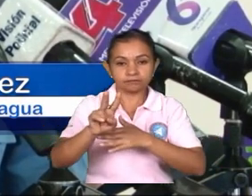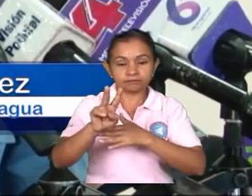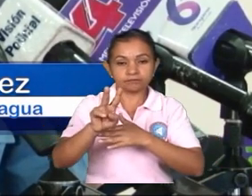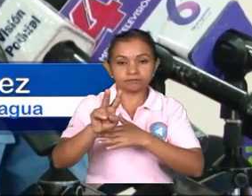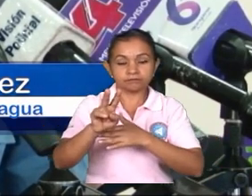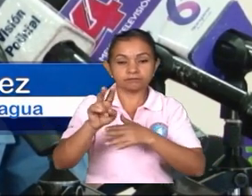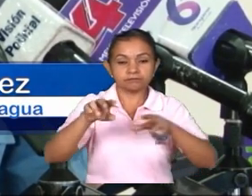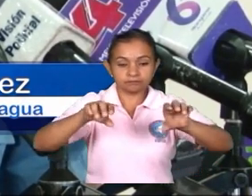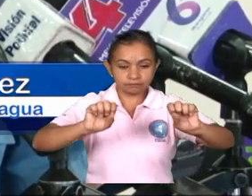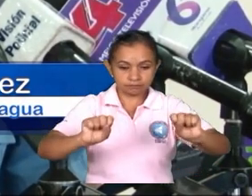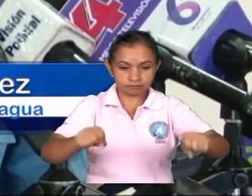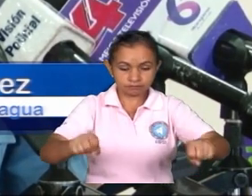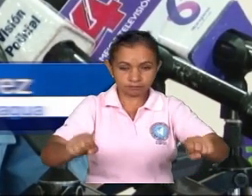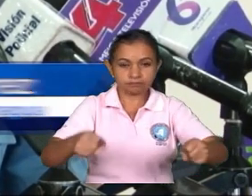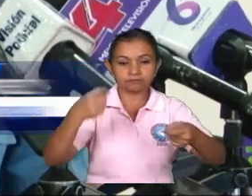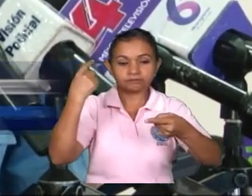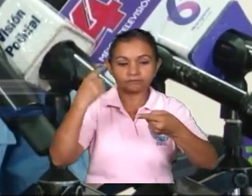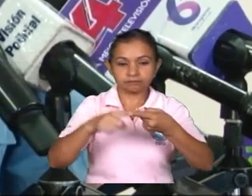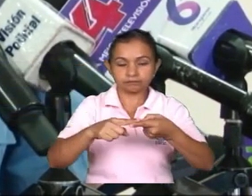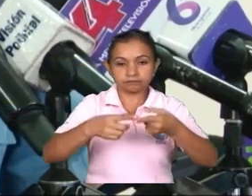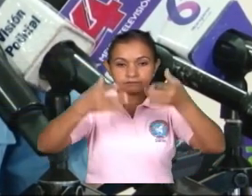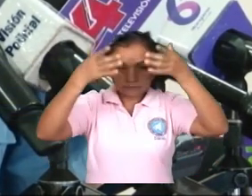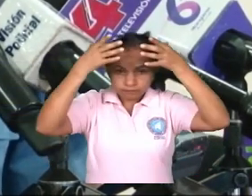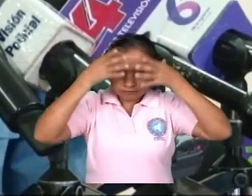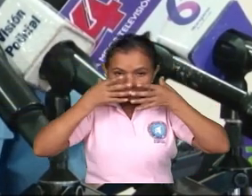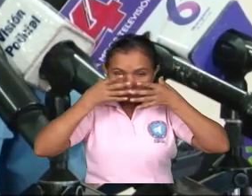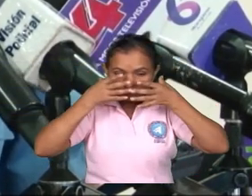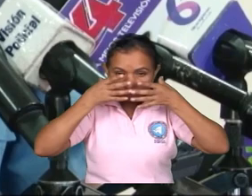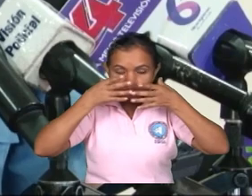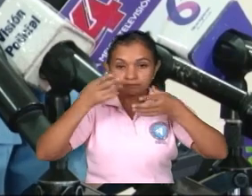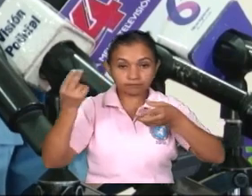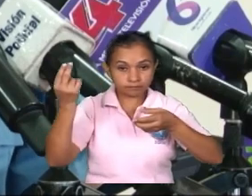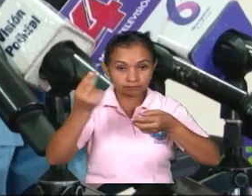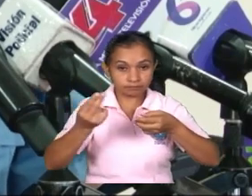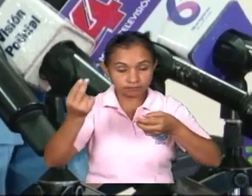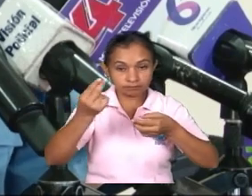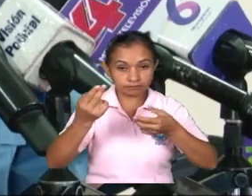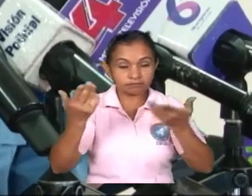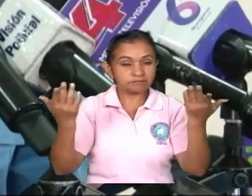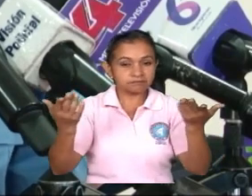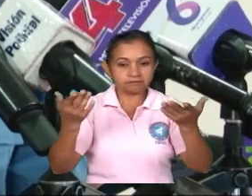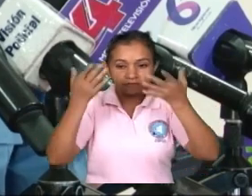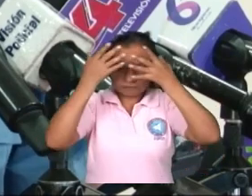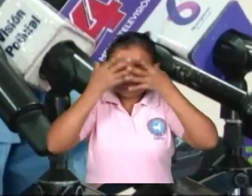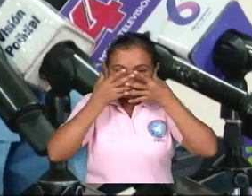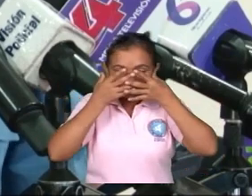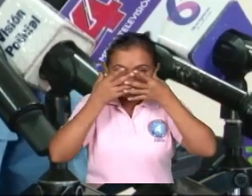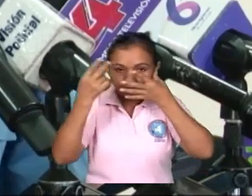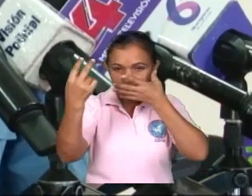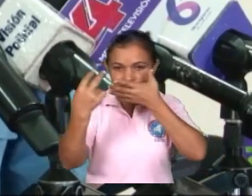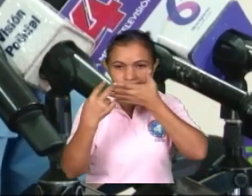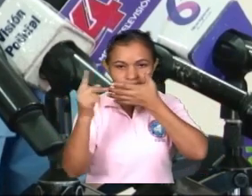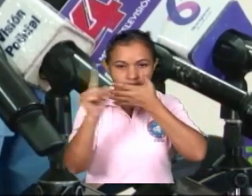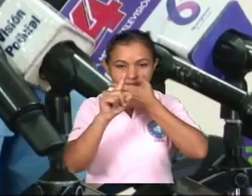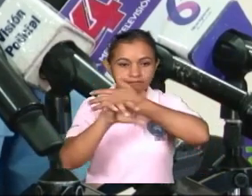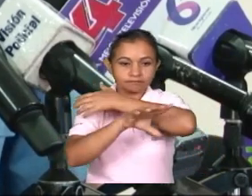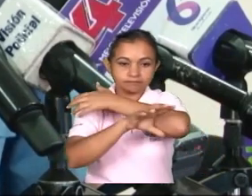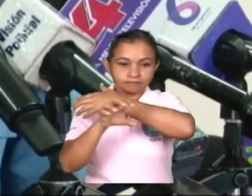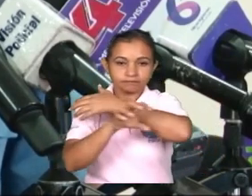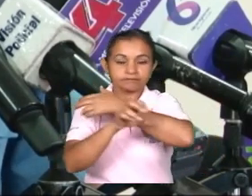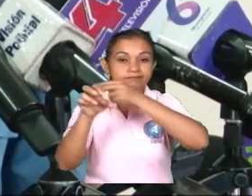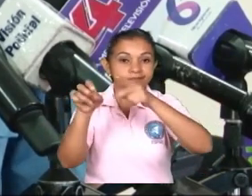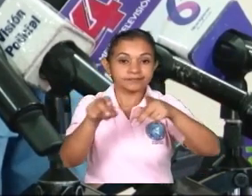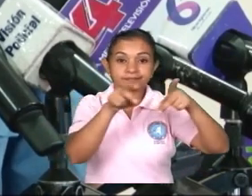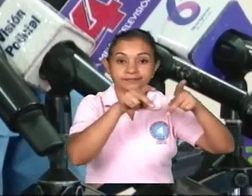ocupa? Motocicletas, cascos protectores que utilizaban para ocultar el rostro de sus víctimas.